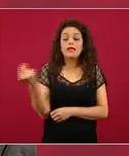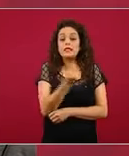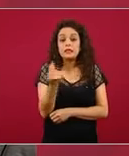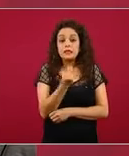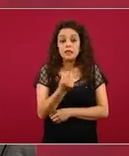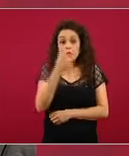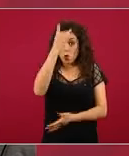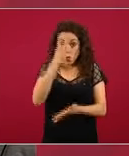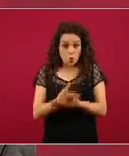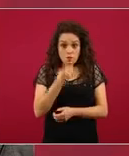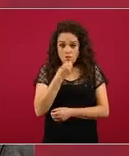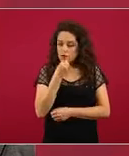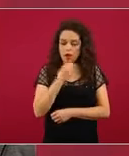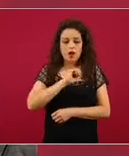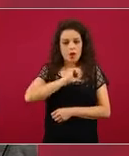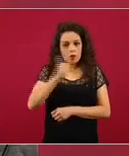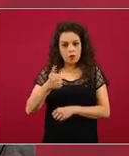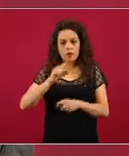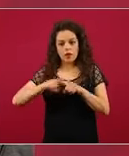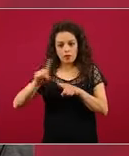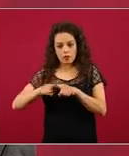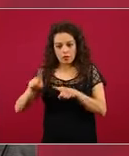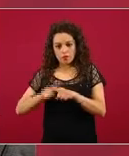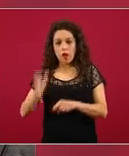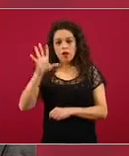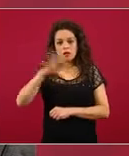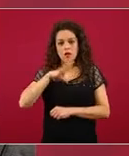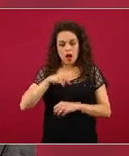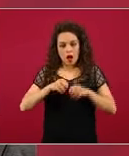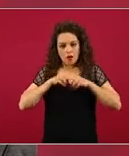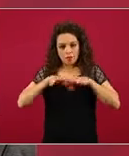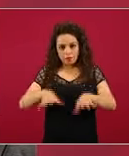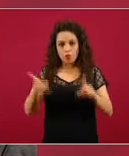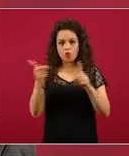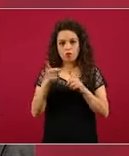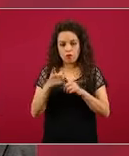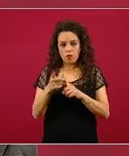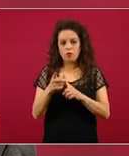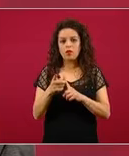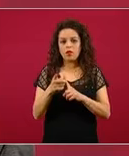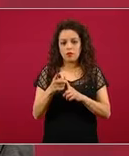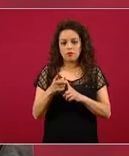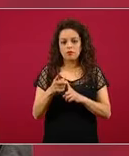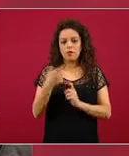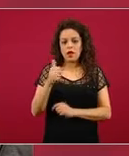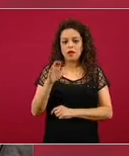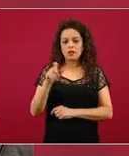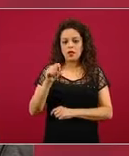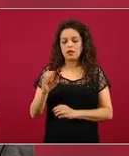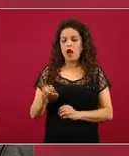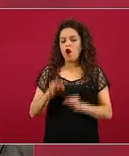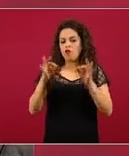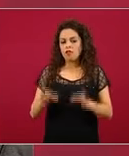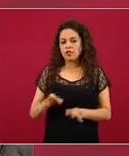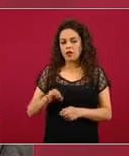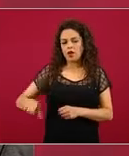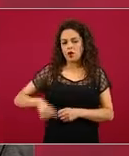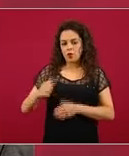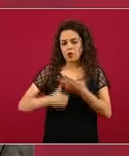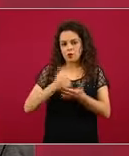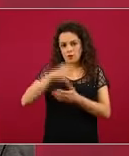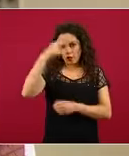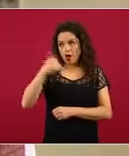solo comida, y estas son dispuestas, ya están publicadas en las gacetas oficiales del Gobierno de la Ciudad de México y del